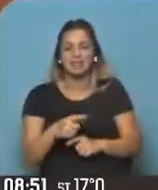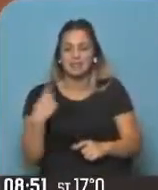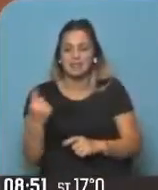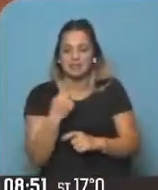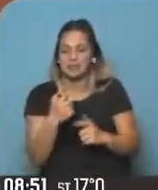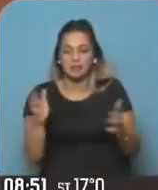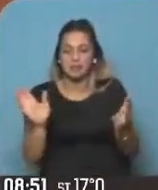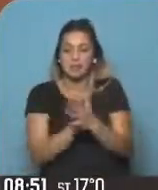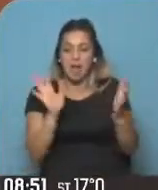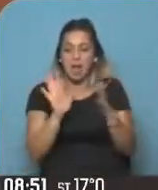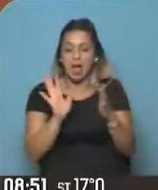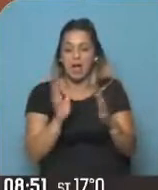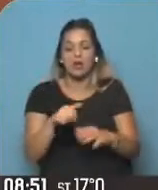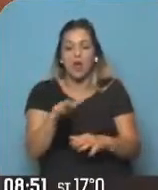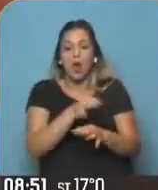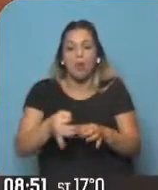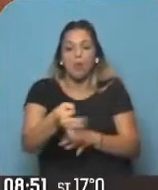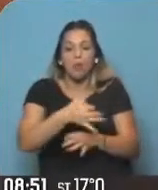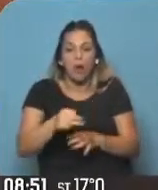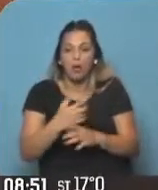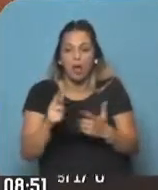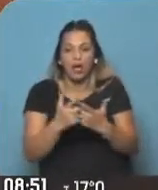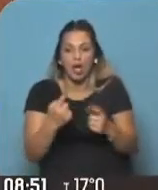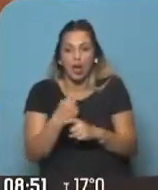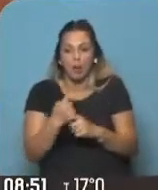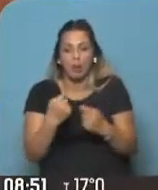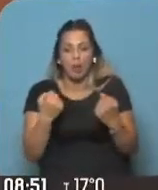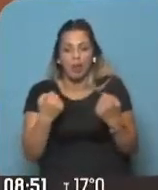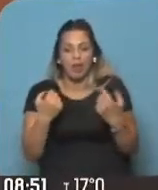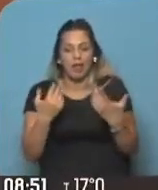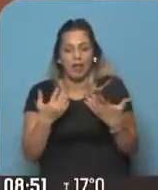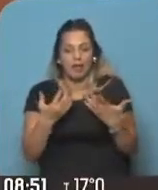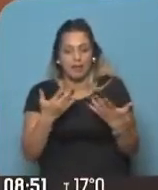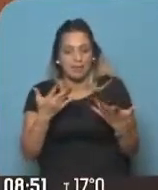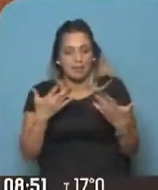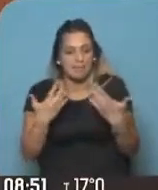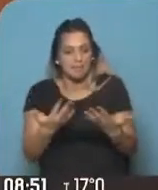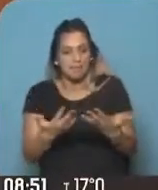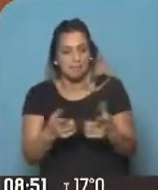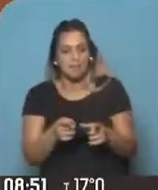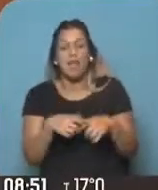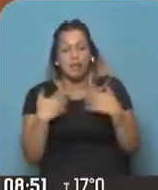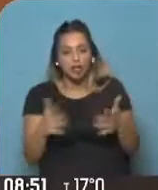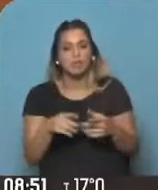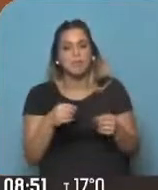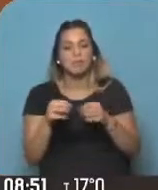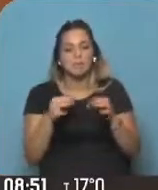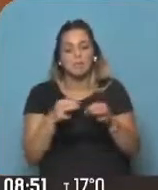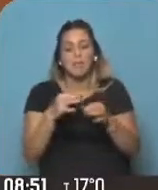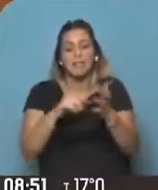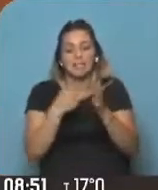contra una población que no tiene capacidad de enfermedad -la con éxito y lo que ocurre particularmente en centroamérica